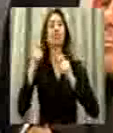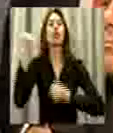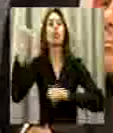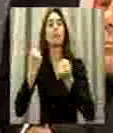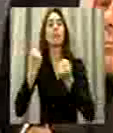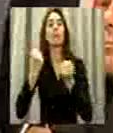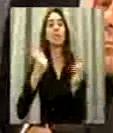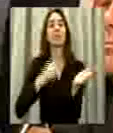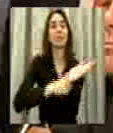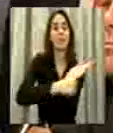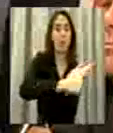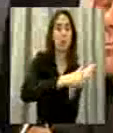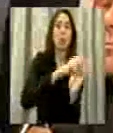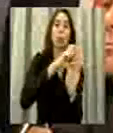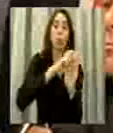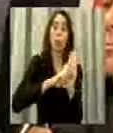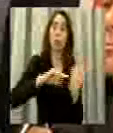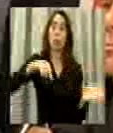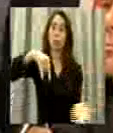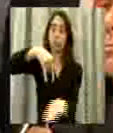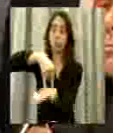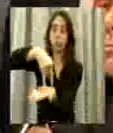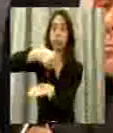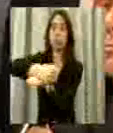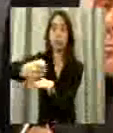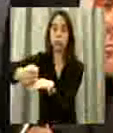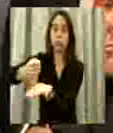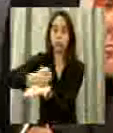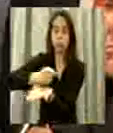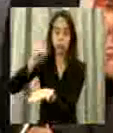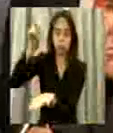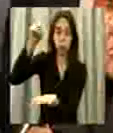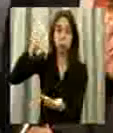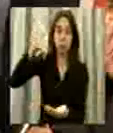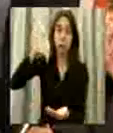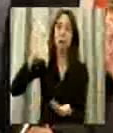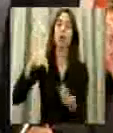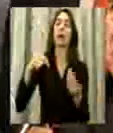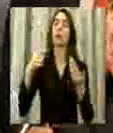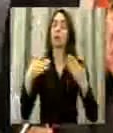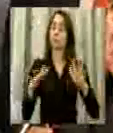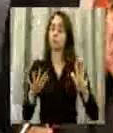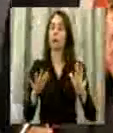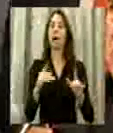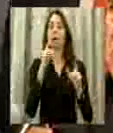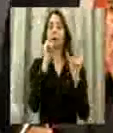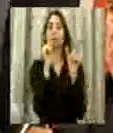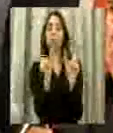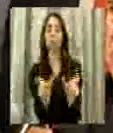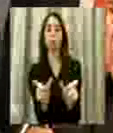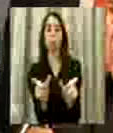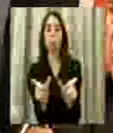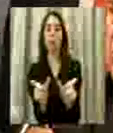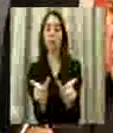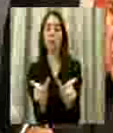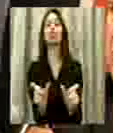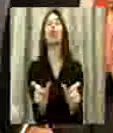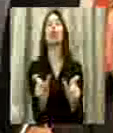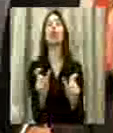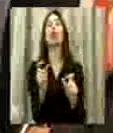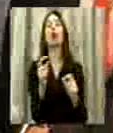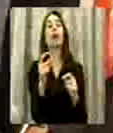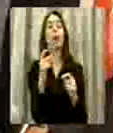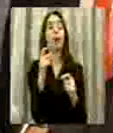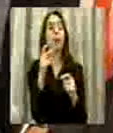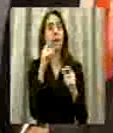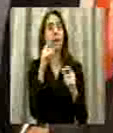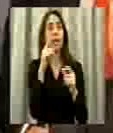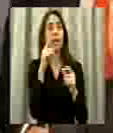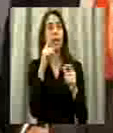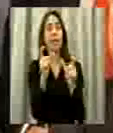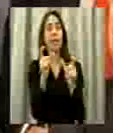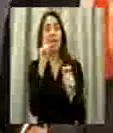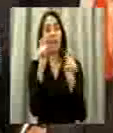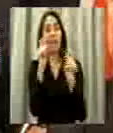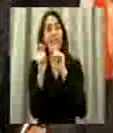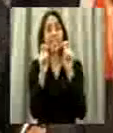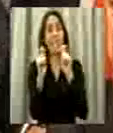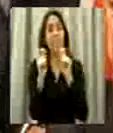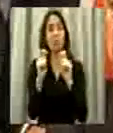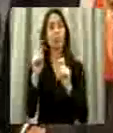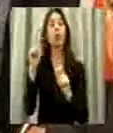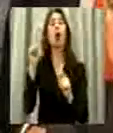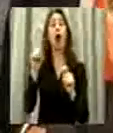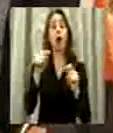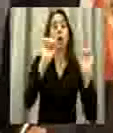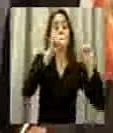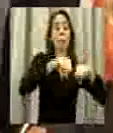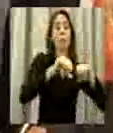seguro, proyecto de ley en trámite en el Congreso, hoy día ya salió, supervisión basada en riesgo, aprobado con una altísima mayoría en la Cámara, está en este momento